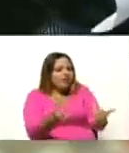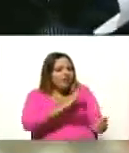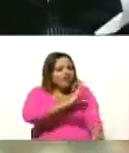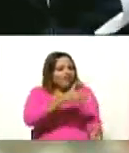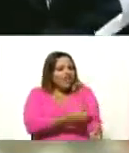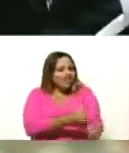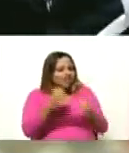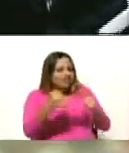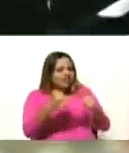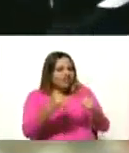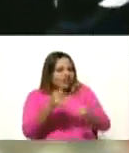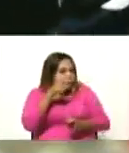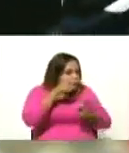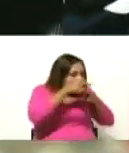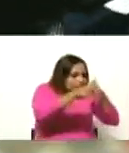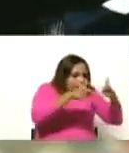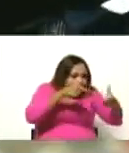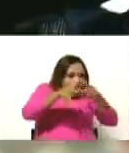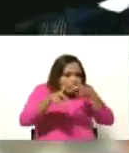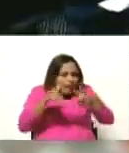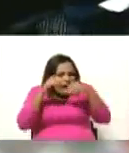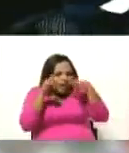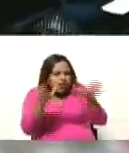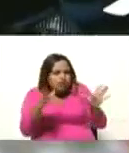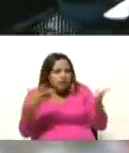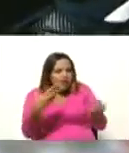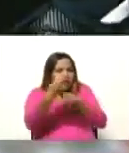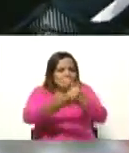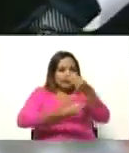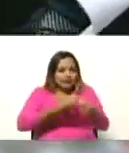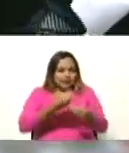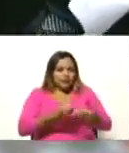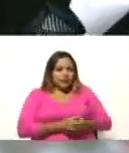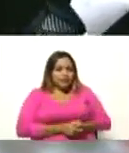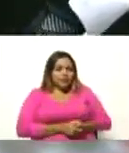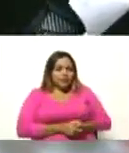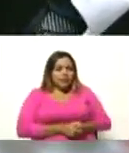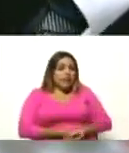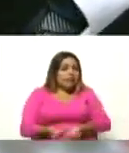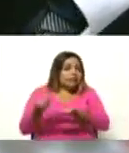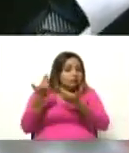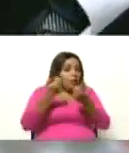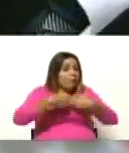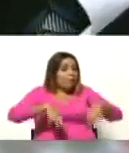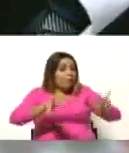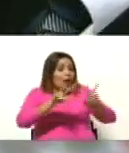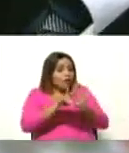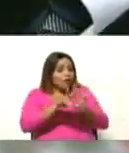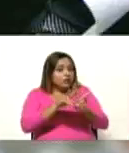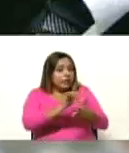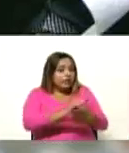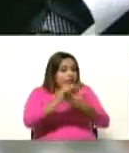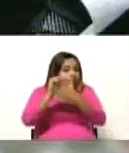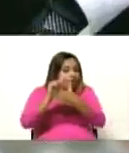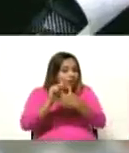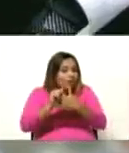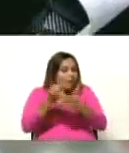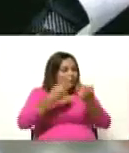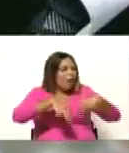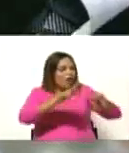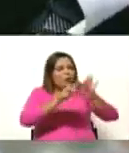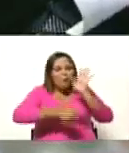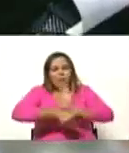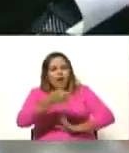que supervisa, vigila lo que se está haciendo. Y eso es un valor, dentro de los valores de liderazgo, uno de los valores